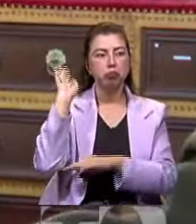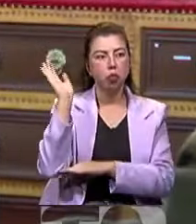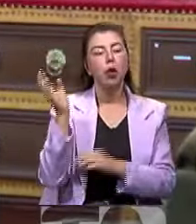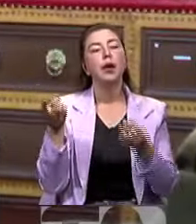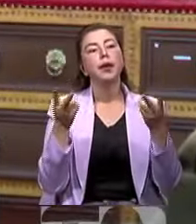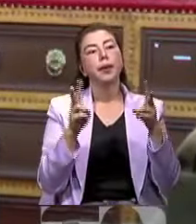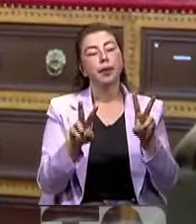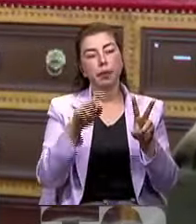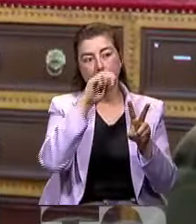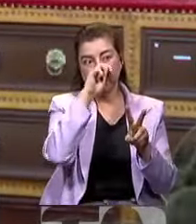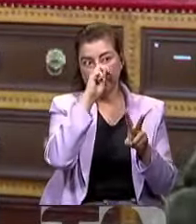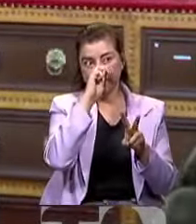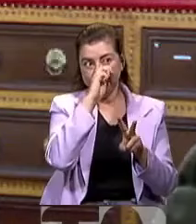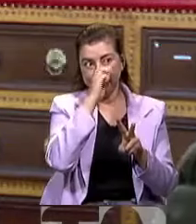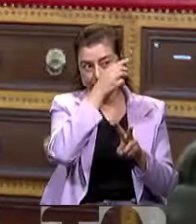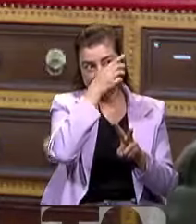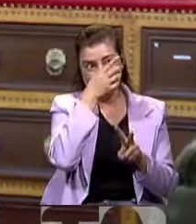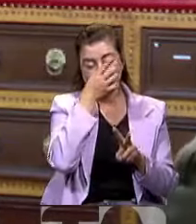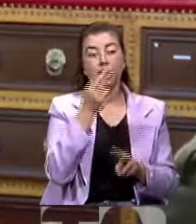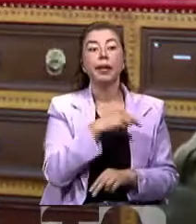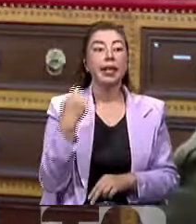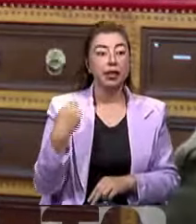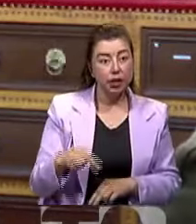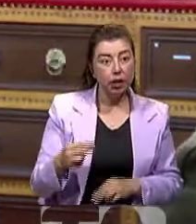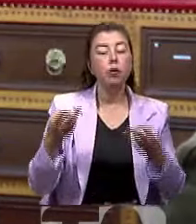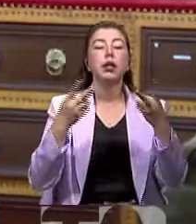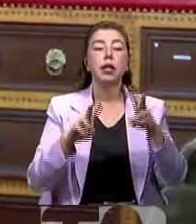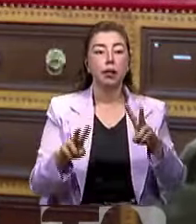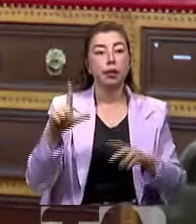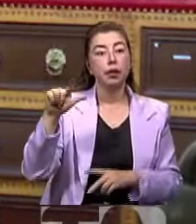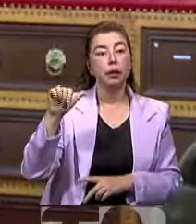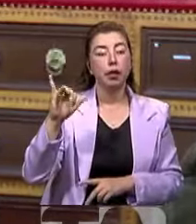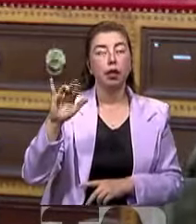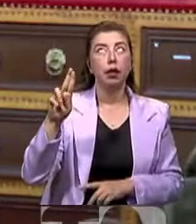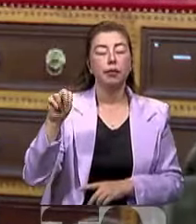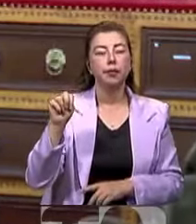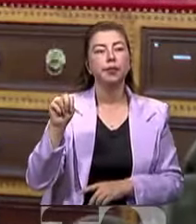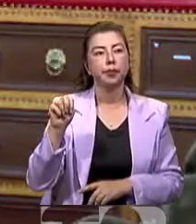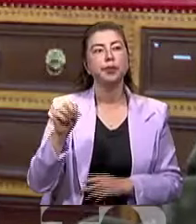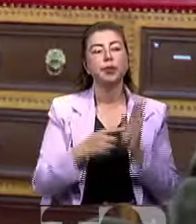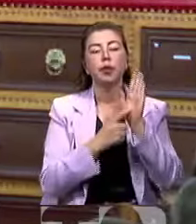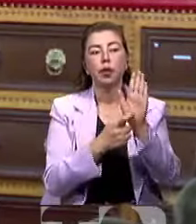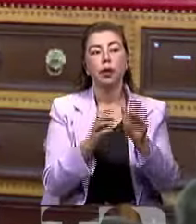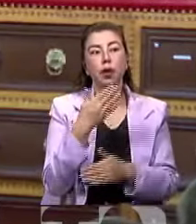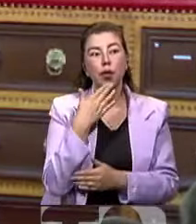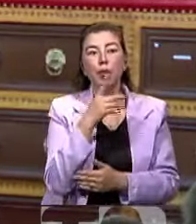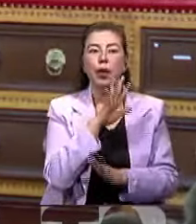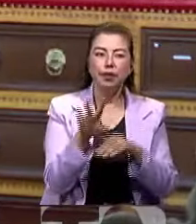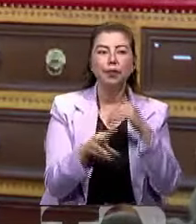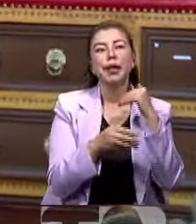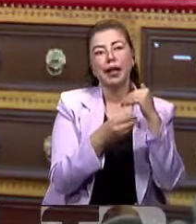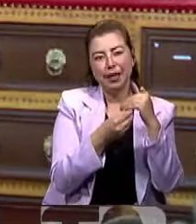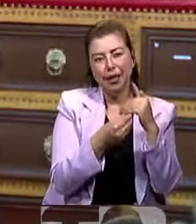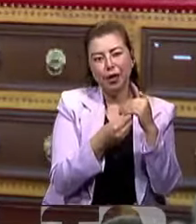y hubo una misa en chino. Aprovechando que el Congreso Eucarístico Internacional se desarrolló en Quito, tenga como el añadido, si cabe hablar